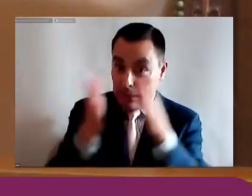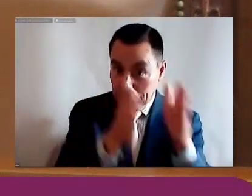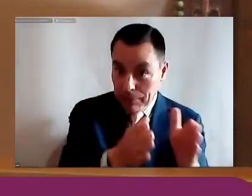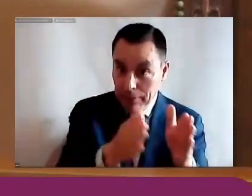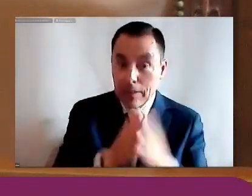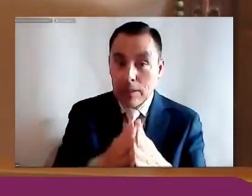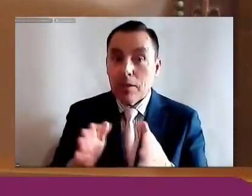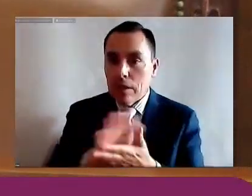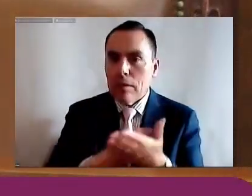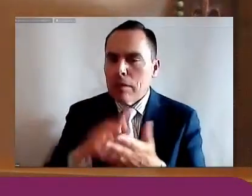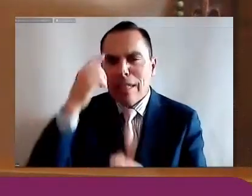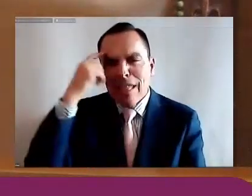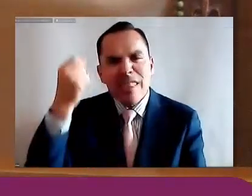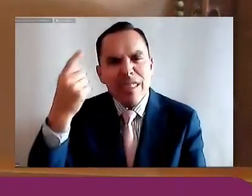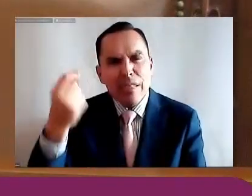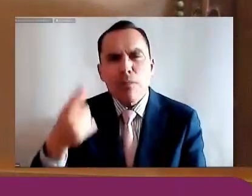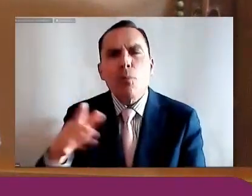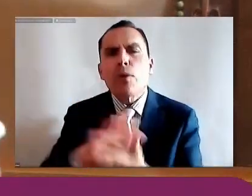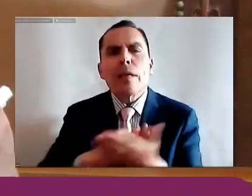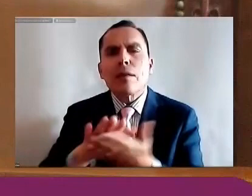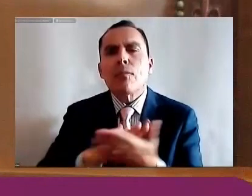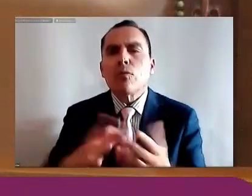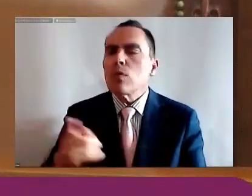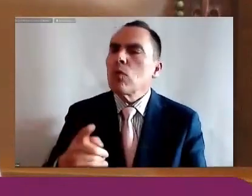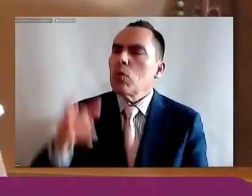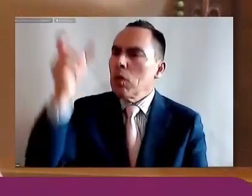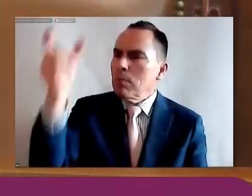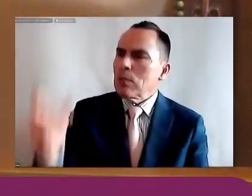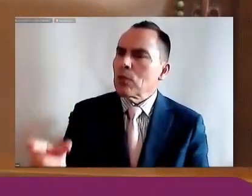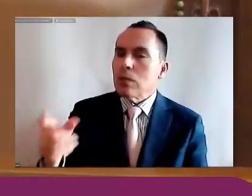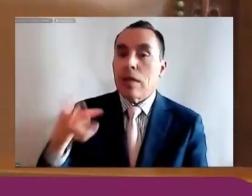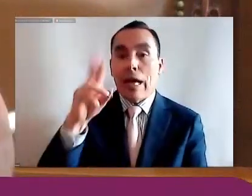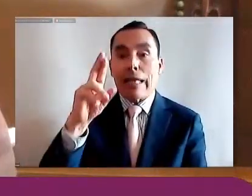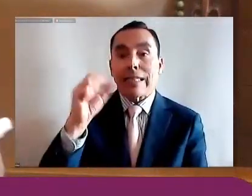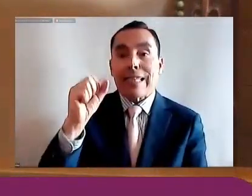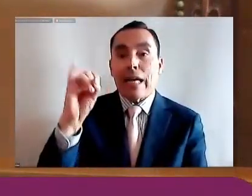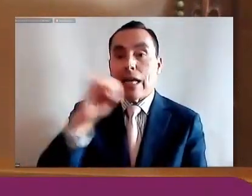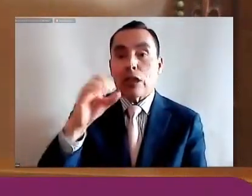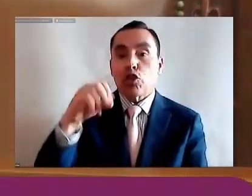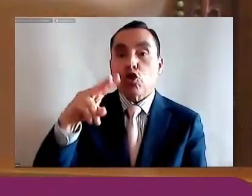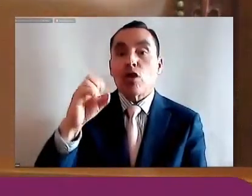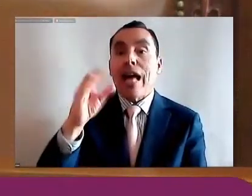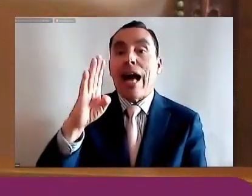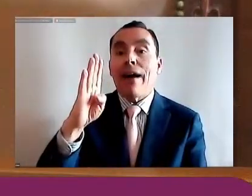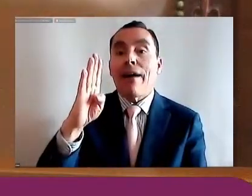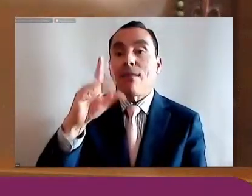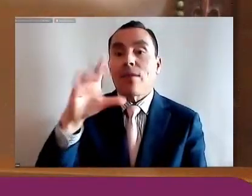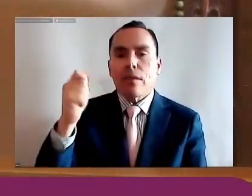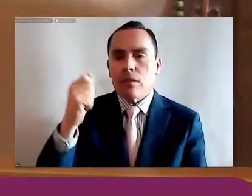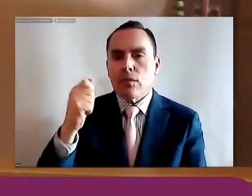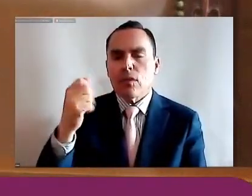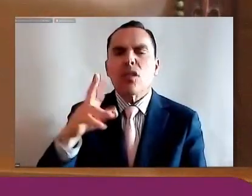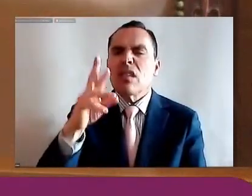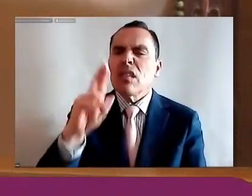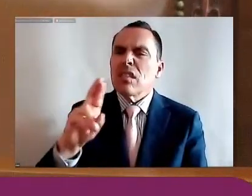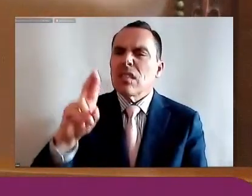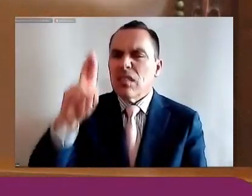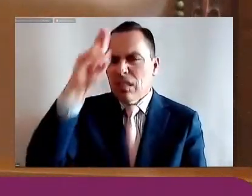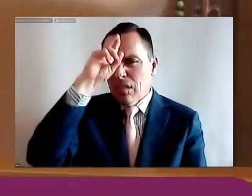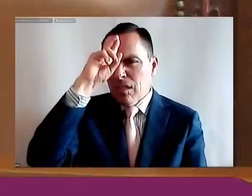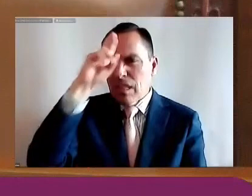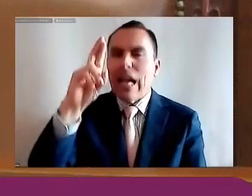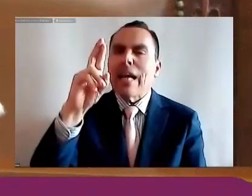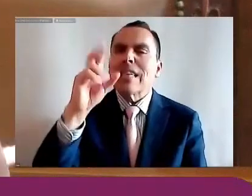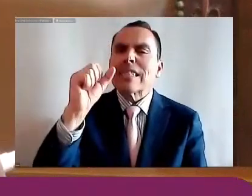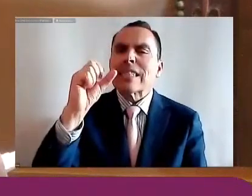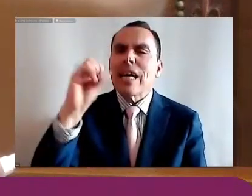entendemos nosotros, por ejemplo, si vamos a hablar de una persona razonable, qué entendemos por razón, sino que también depende de quiénes son